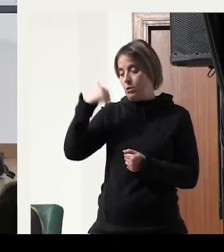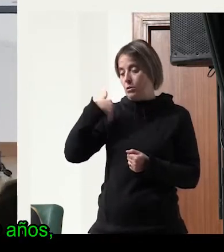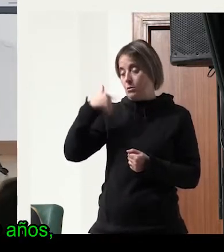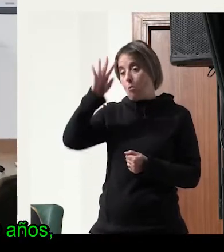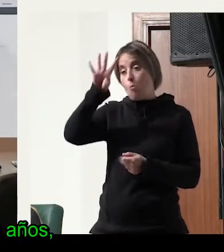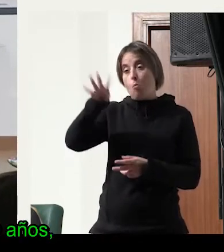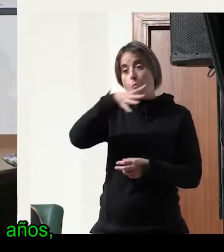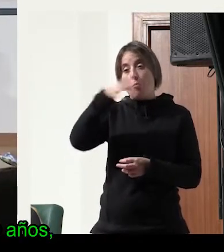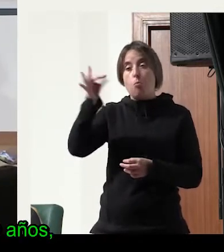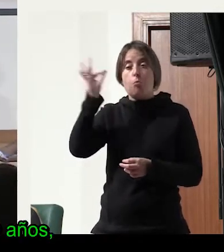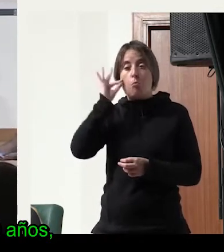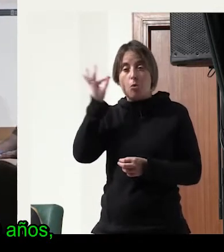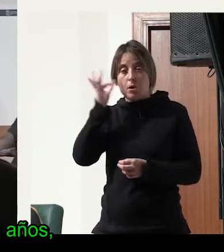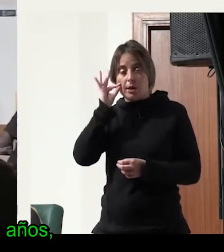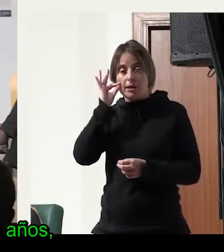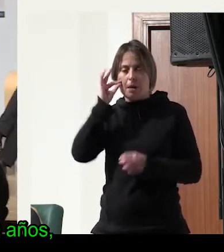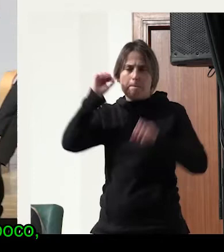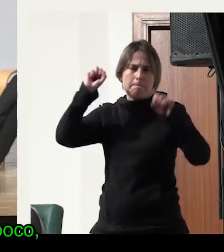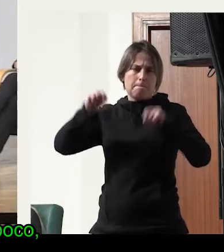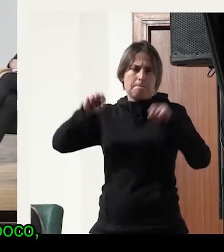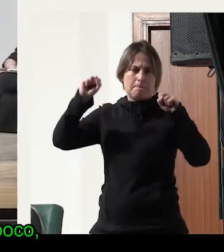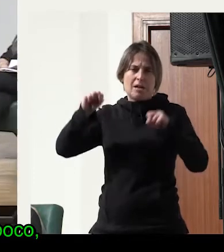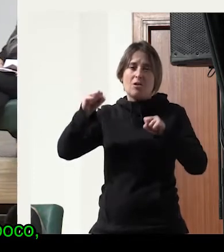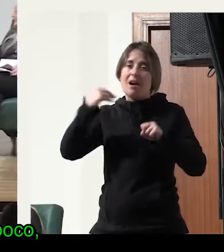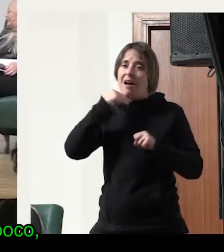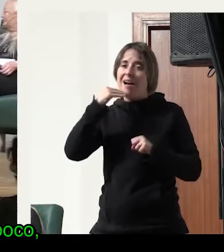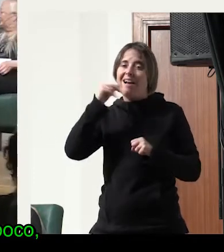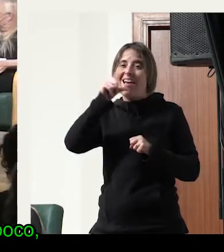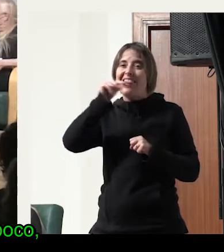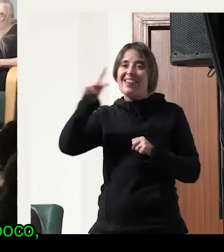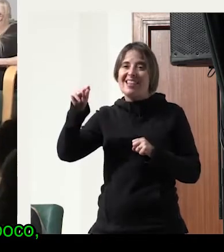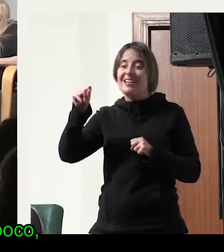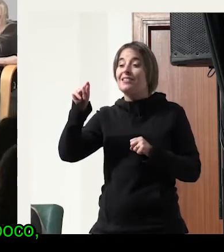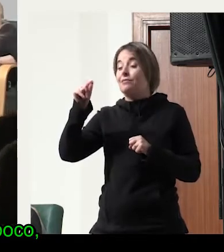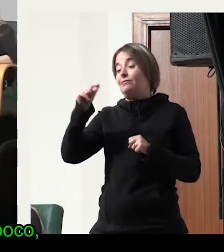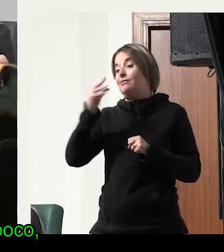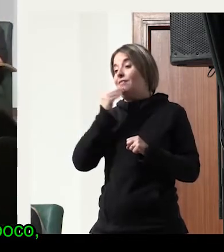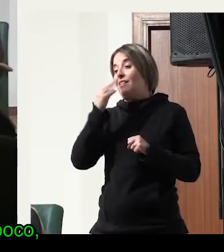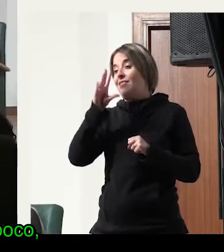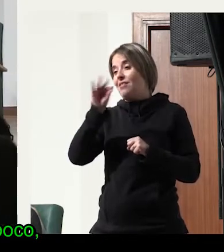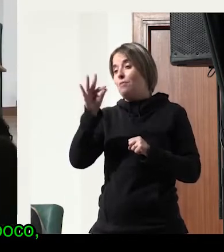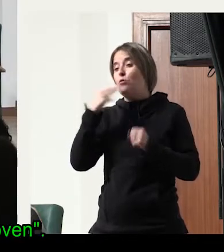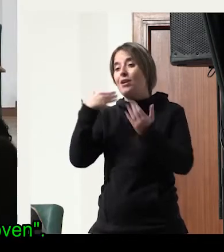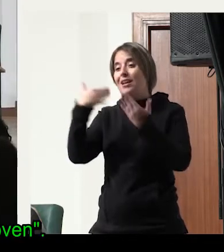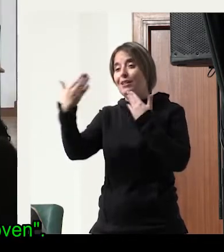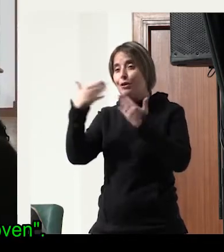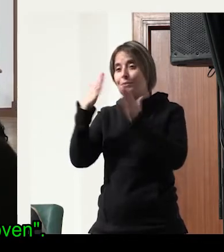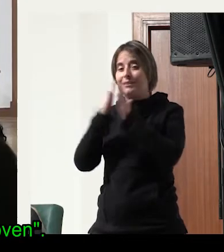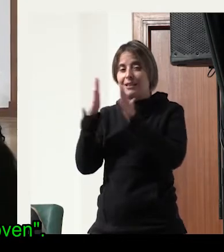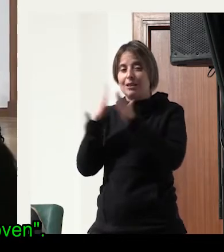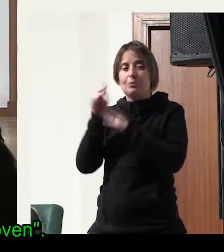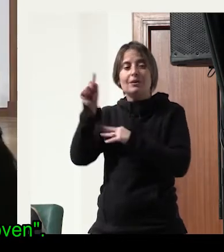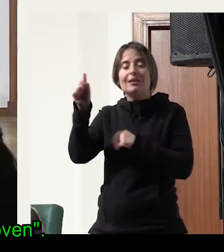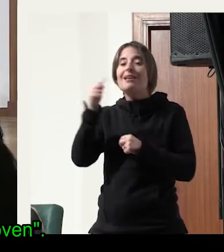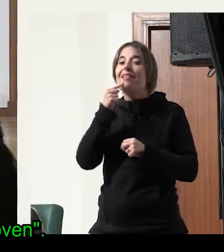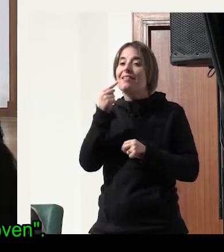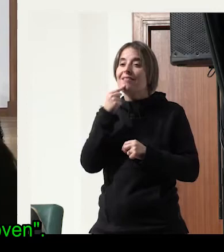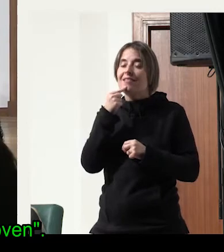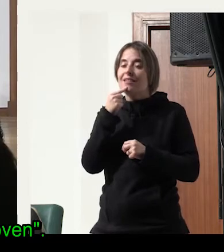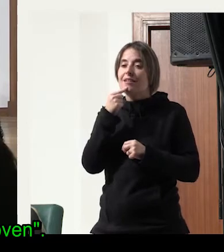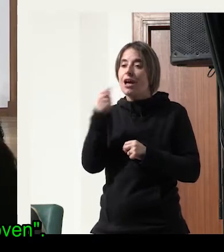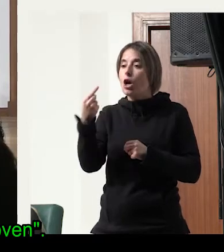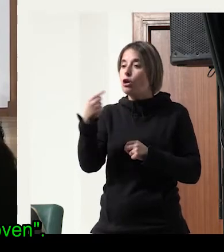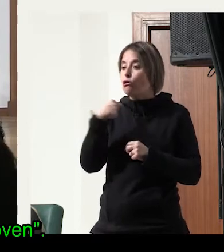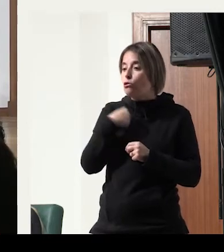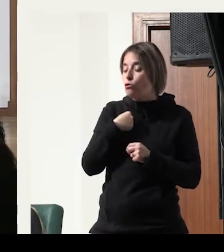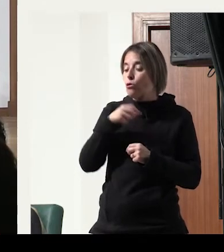Ida Vitale, que es muy mayor y tiene cerca de 100 años, y le hacían una entrevista porque ha hecho un libro hace poco, y ella decía, yo respecto a mi abuela